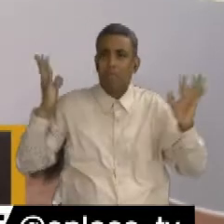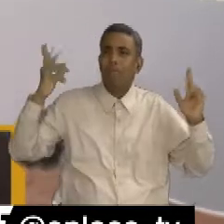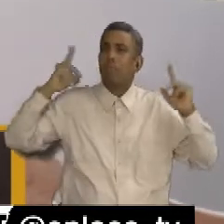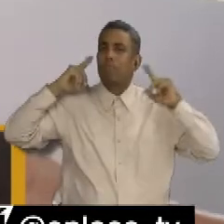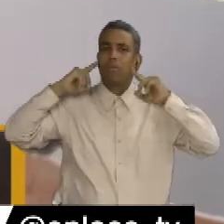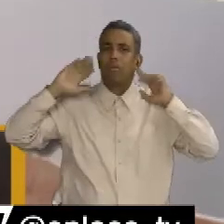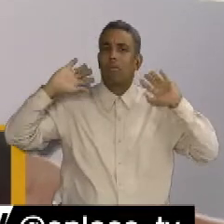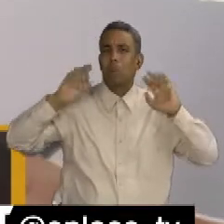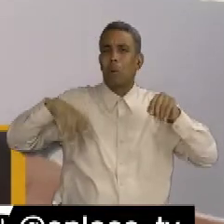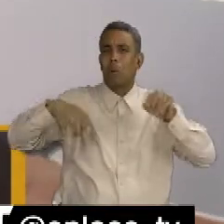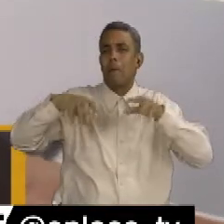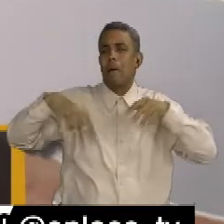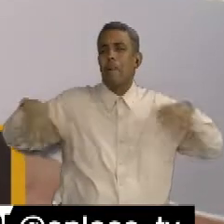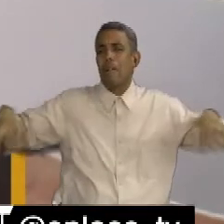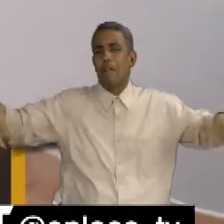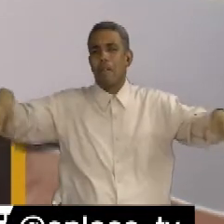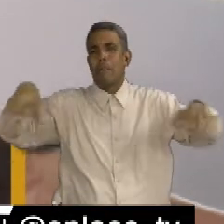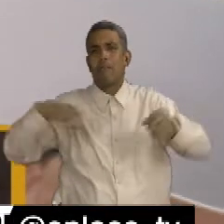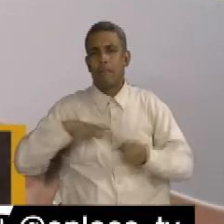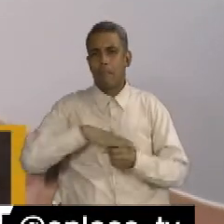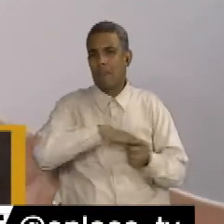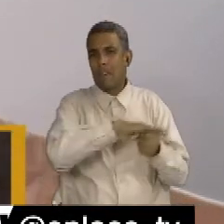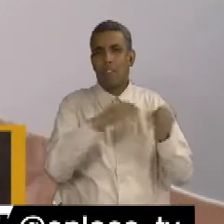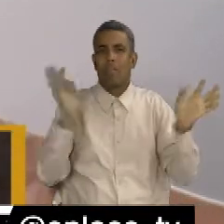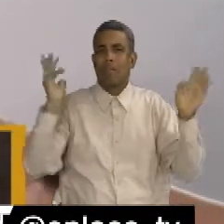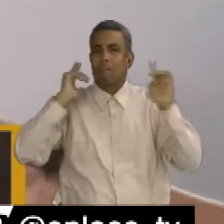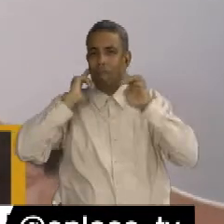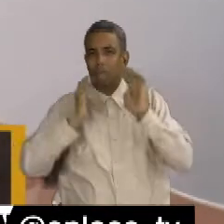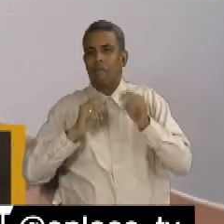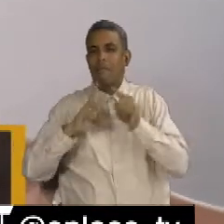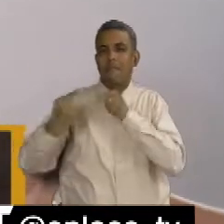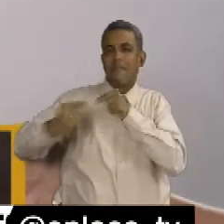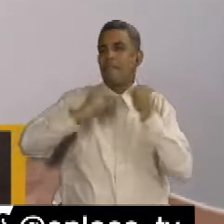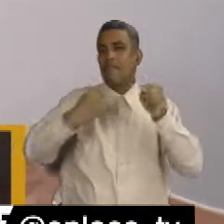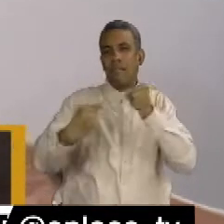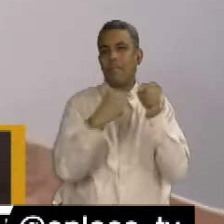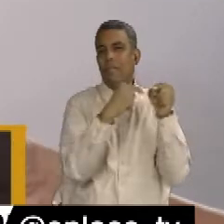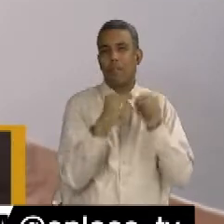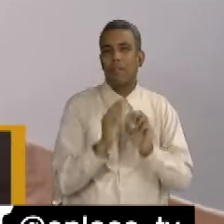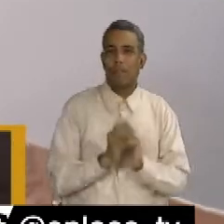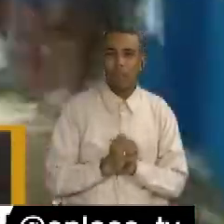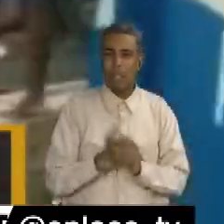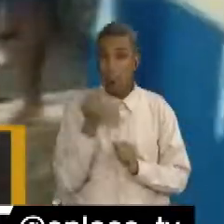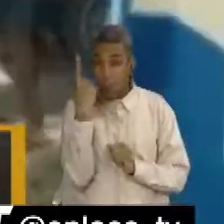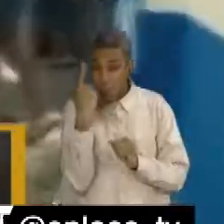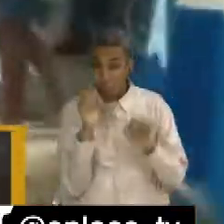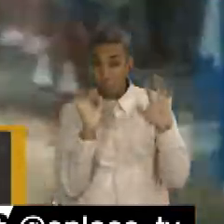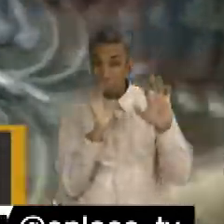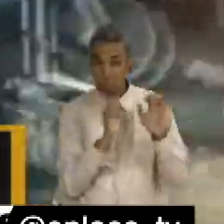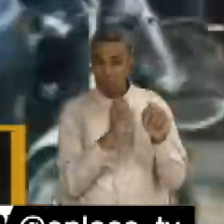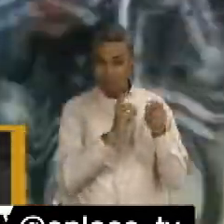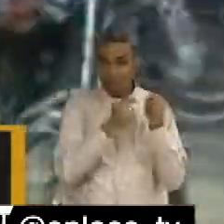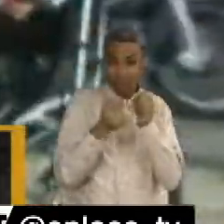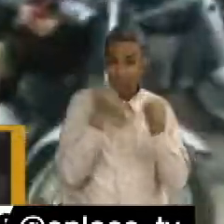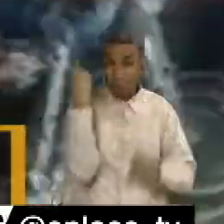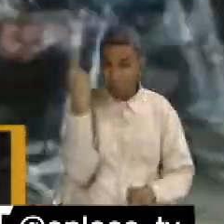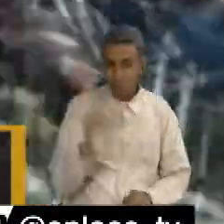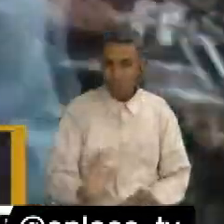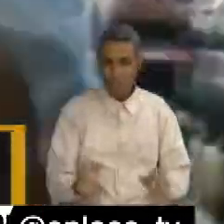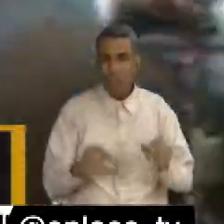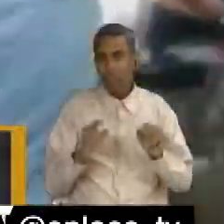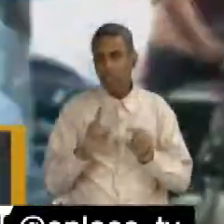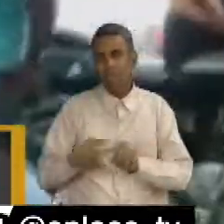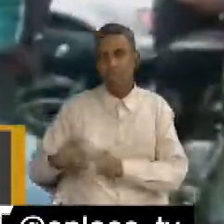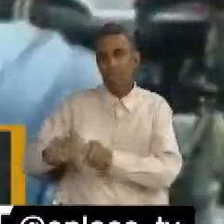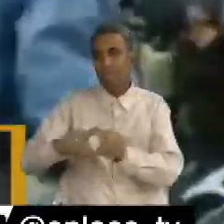especial que se diga allí fue donde más se presentaron riñas, no, eso fue en todo lado. Estos hechos se desenlazaron tras el consumo